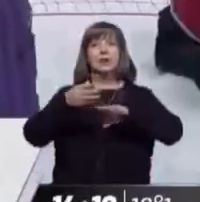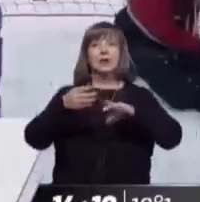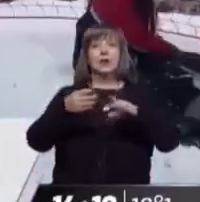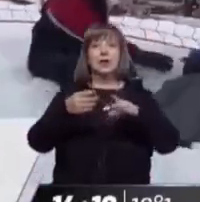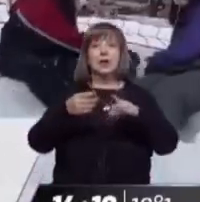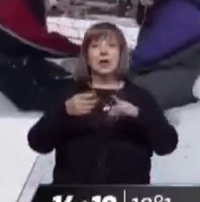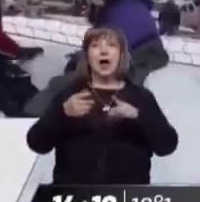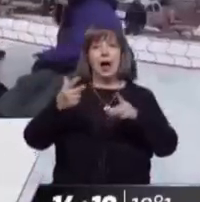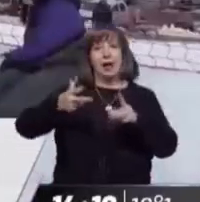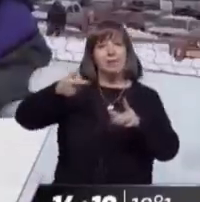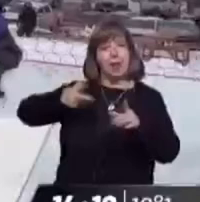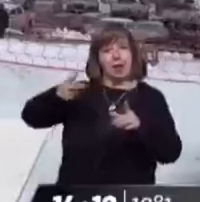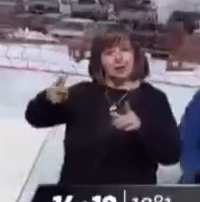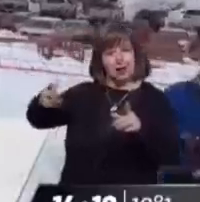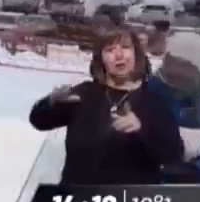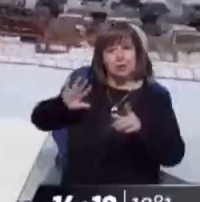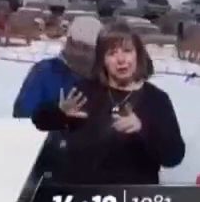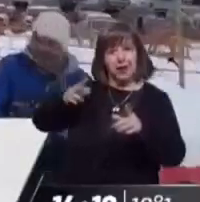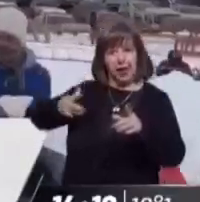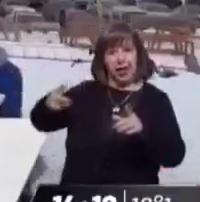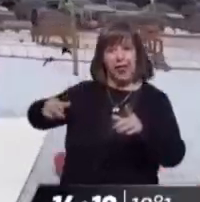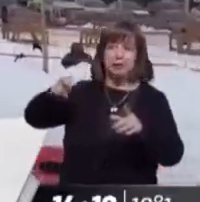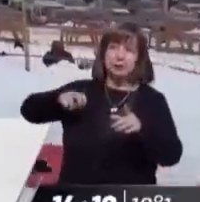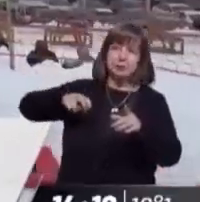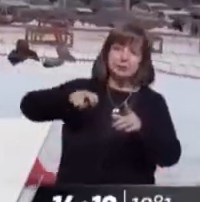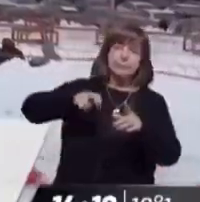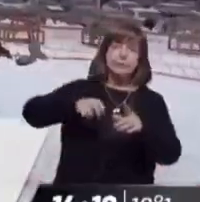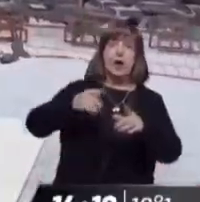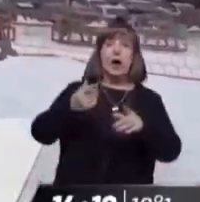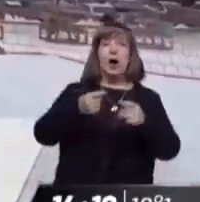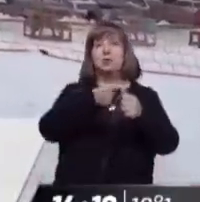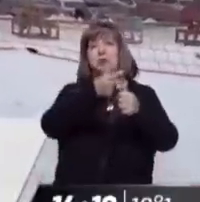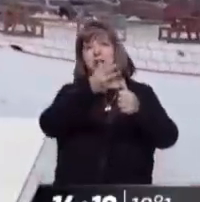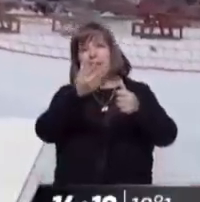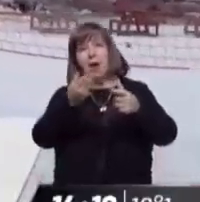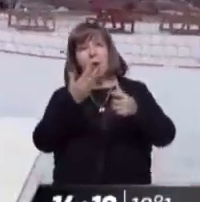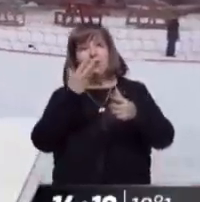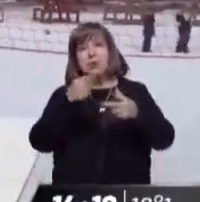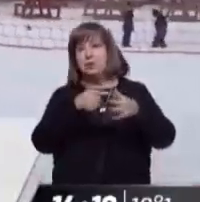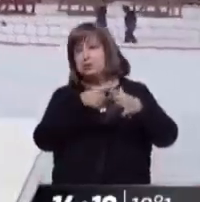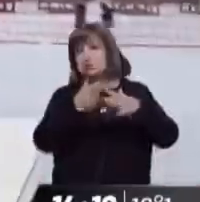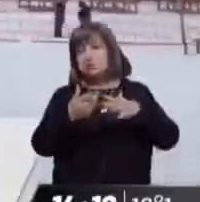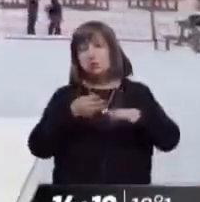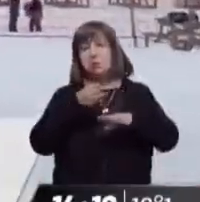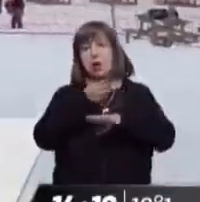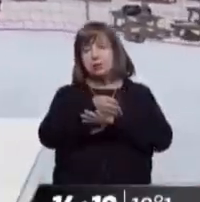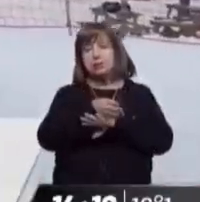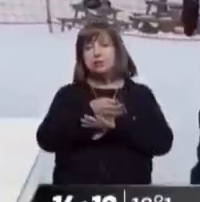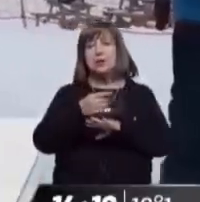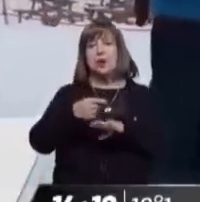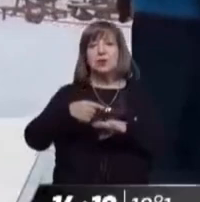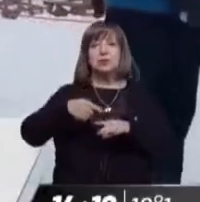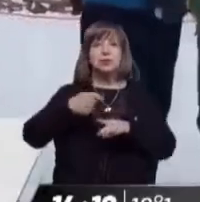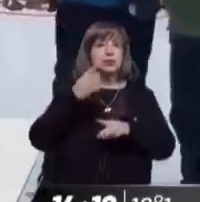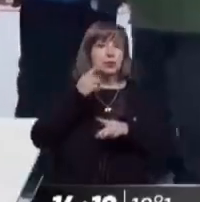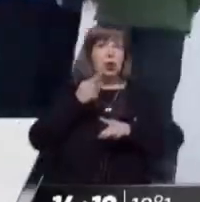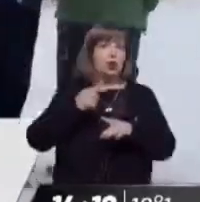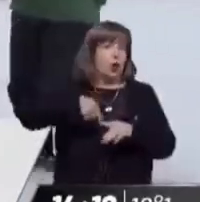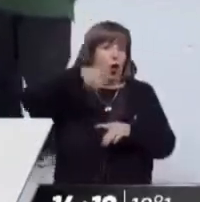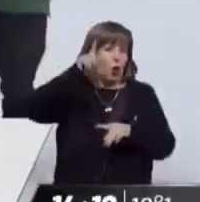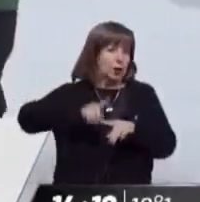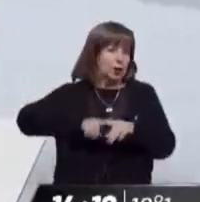bonificada la plata de estacionamiento. Y de ahí podés hacer tanto esquí, snowboard o trineo, te podés cruzar durante el día de una actividad a la otra